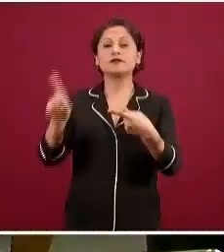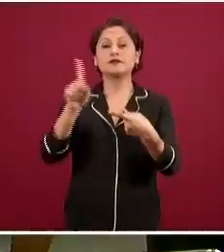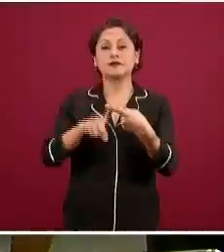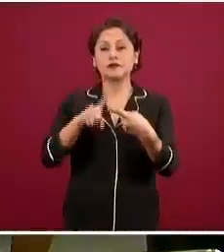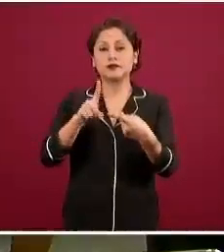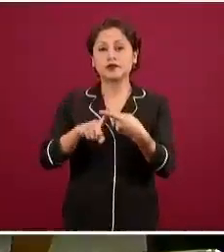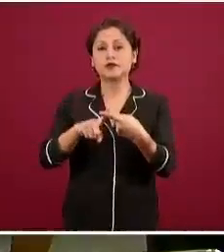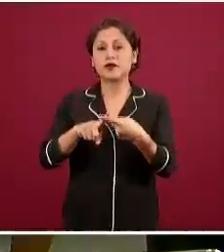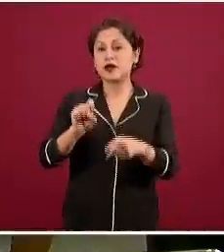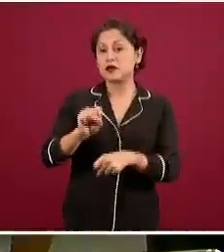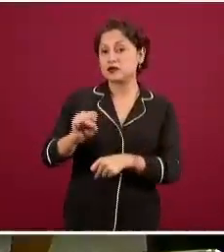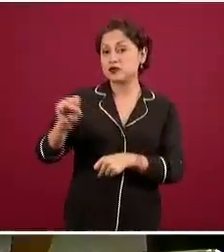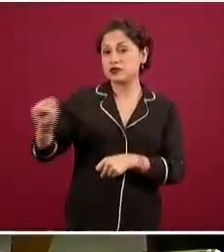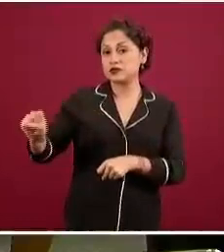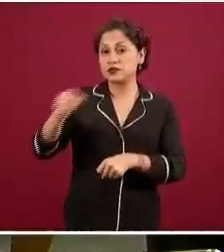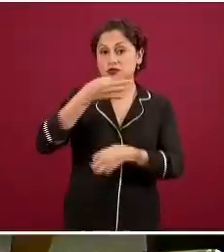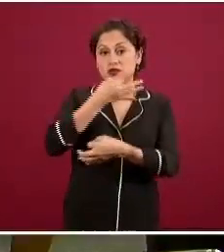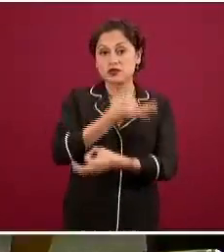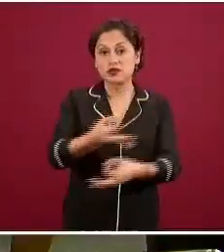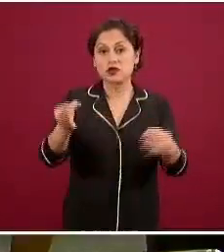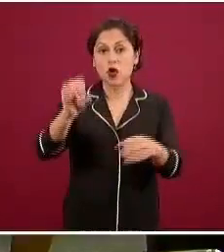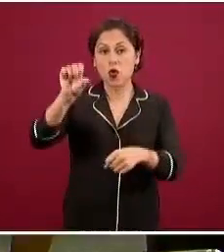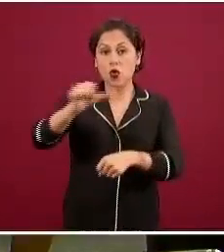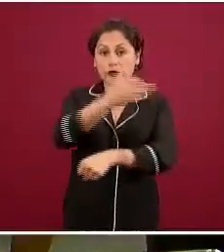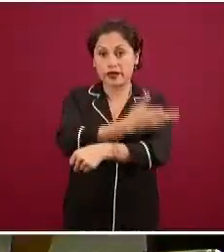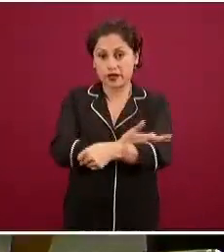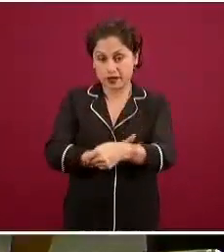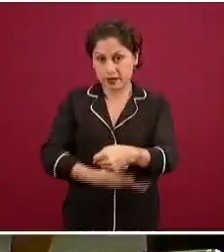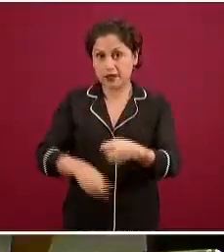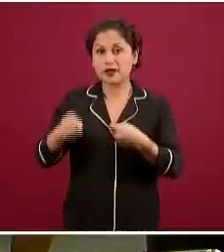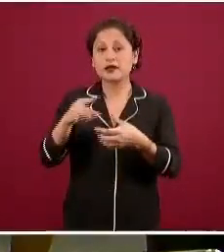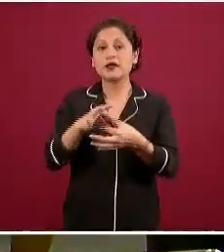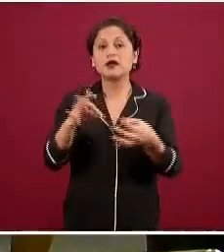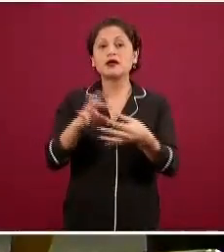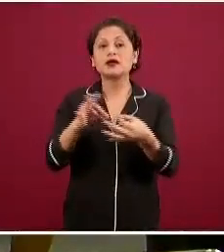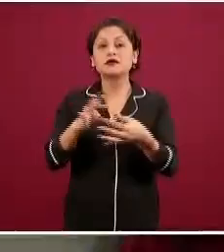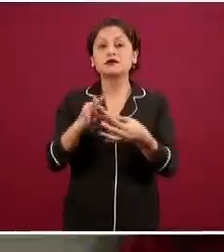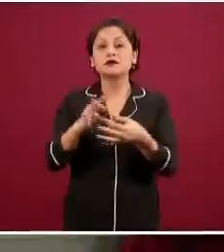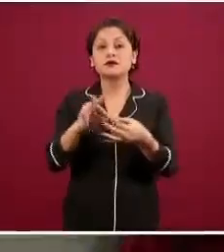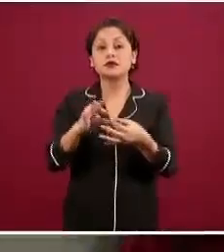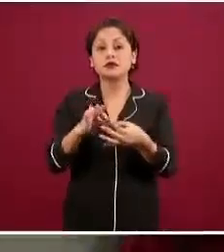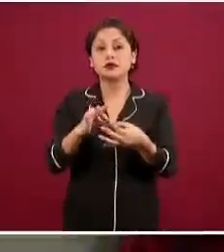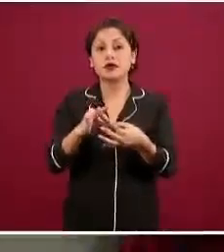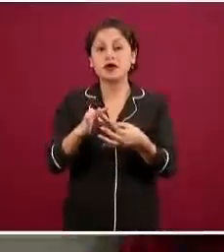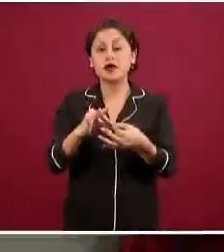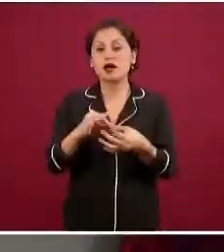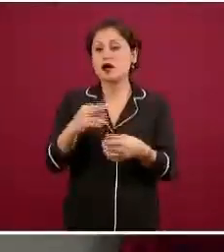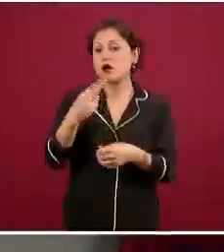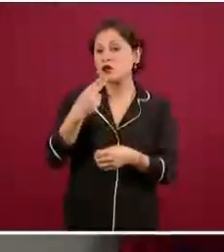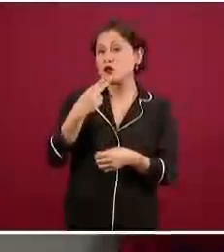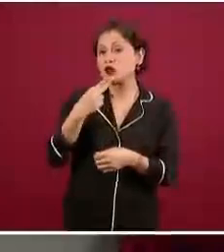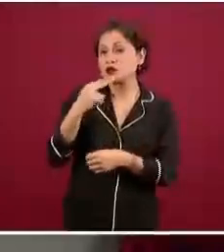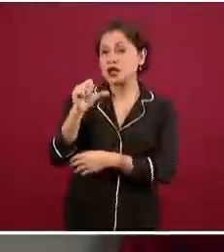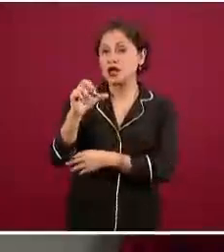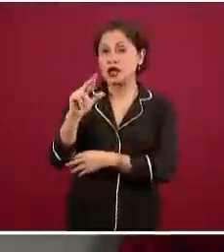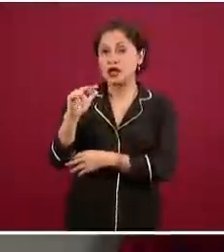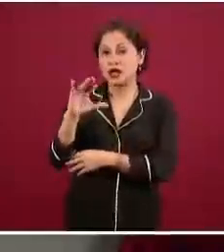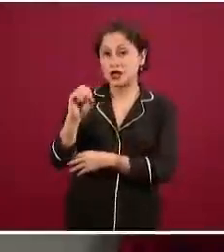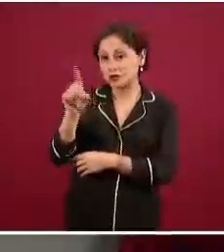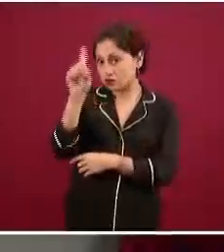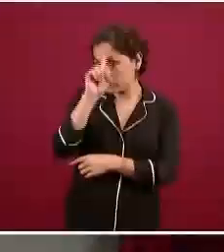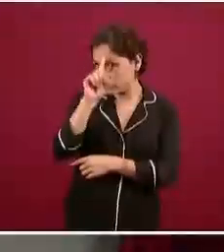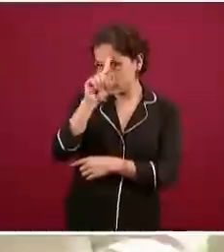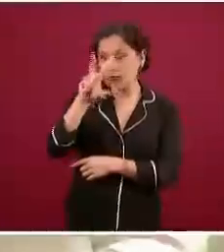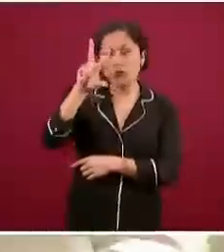la Secretaría de Salud que justamente emitió esta tarde explicando que no recomienda el uso de arcos y